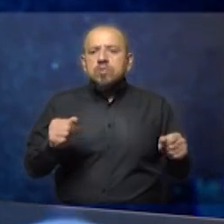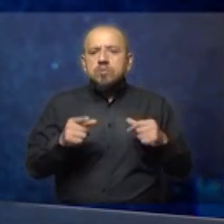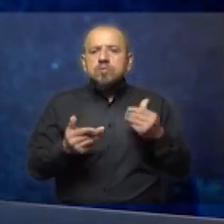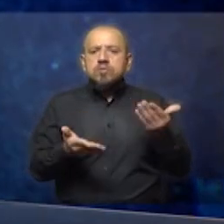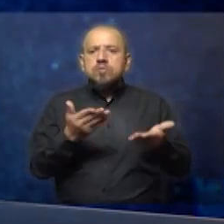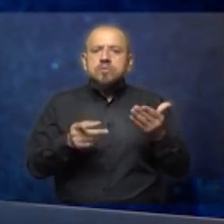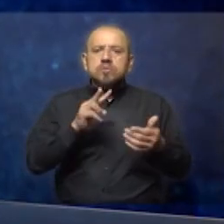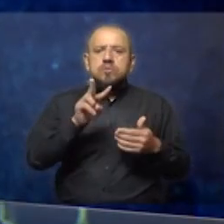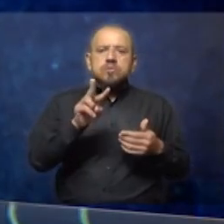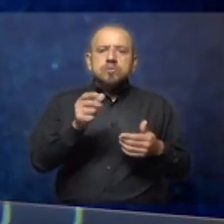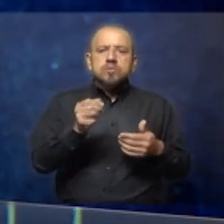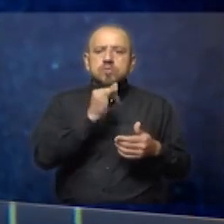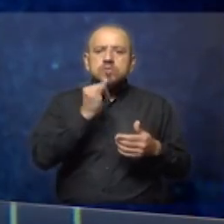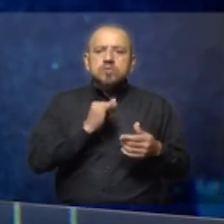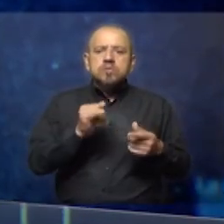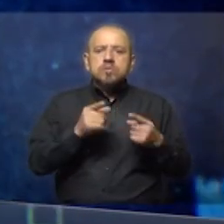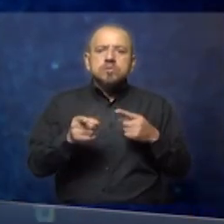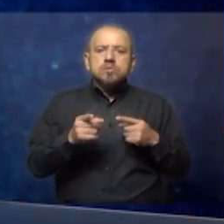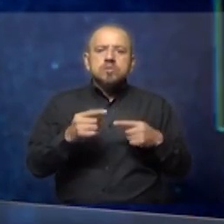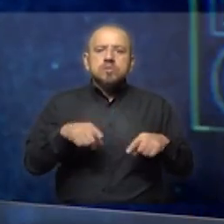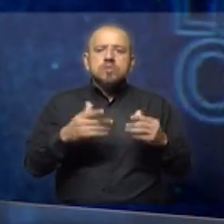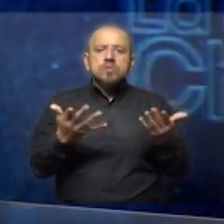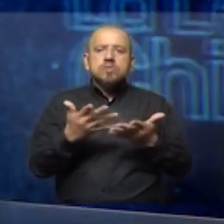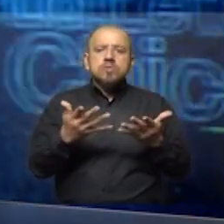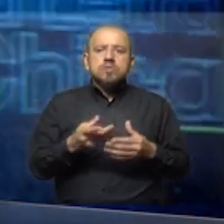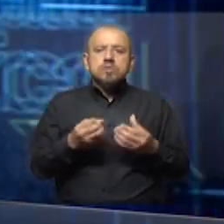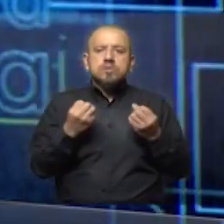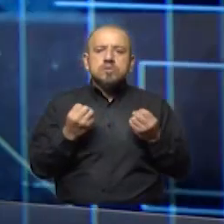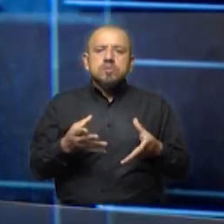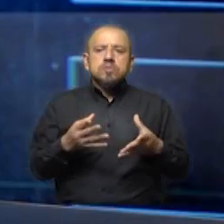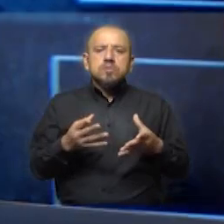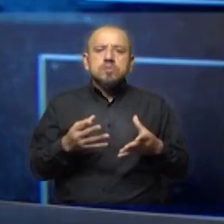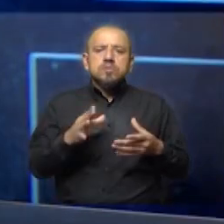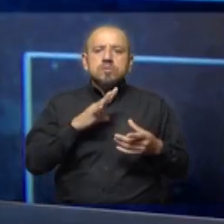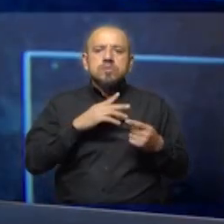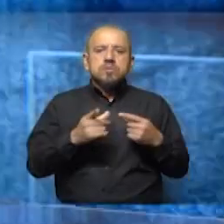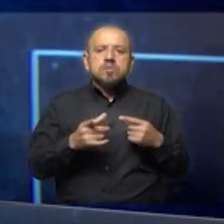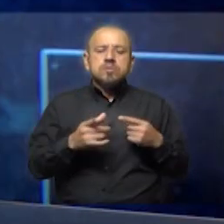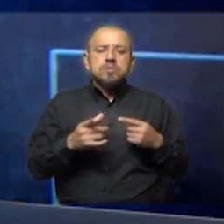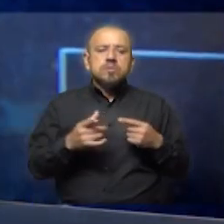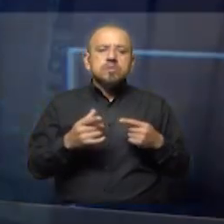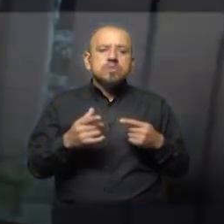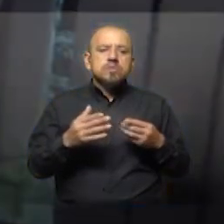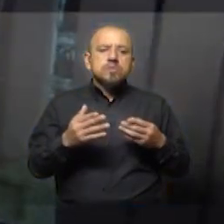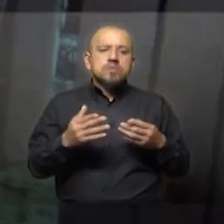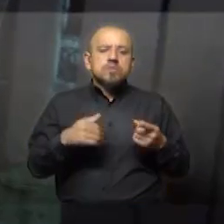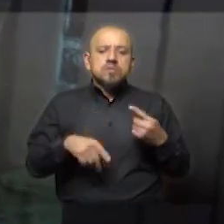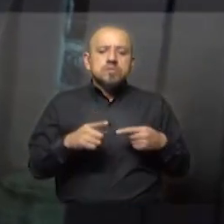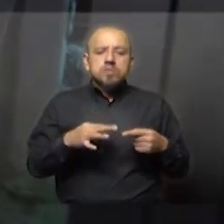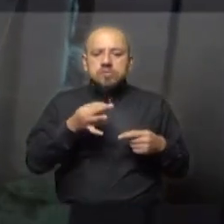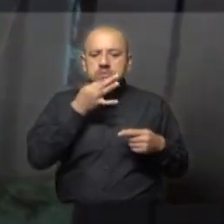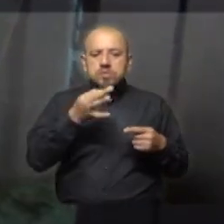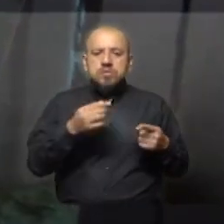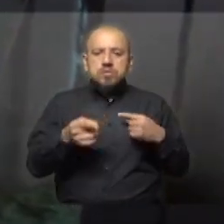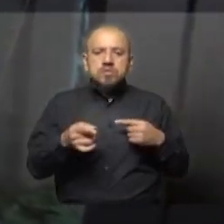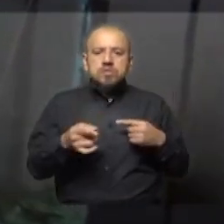Eva Ferreira con los parámetros actuales porque hay razones contundentes en ese caso para decir que